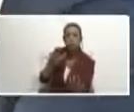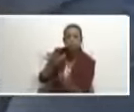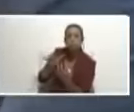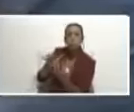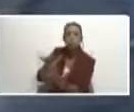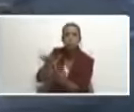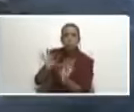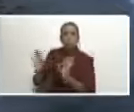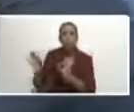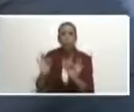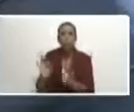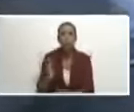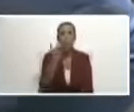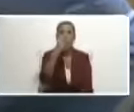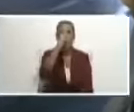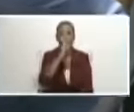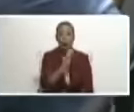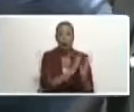Entra en el cuarto año,